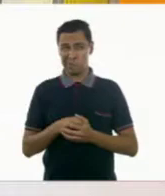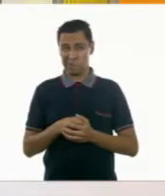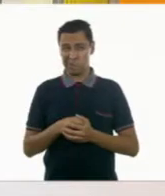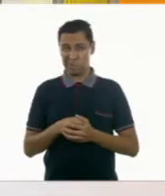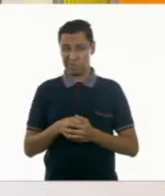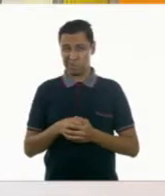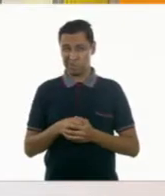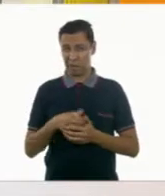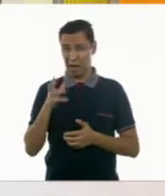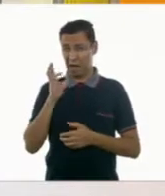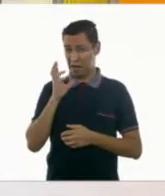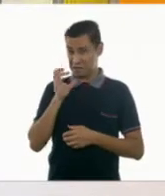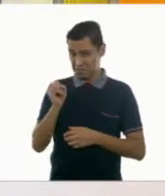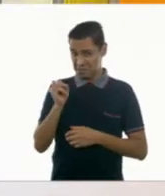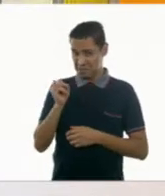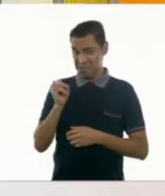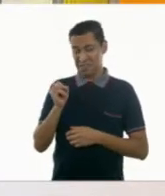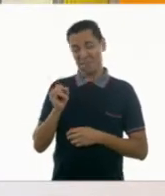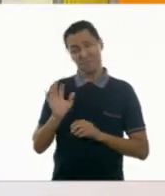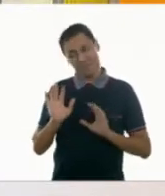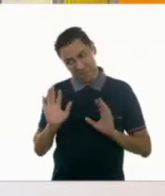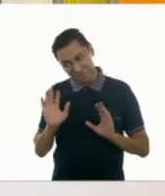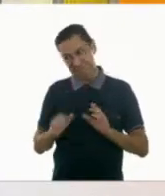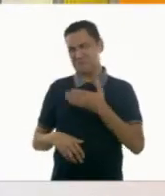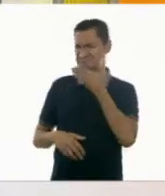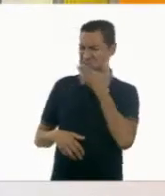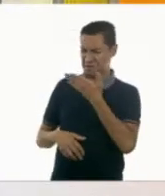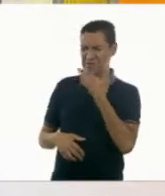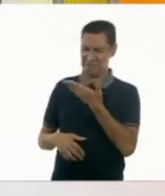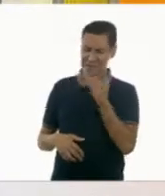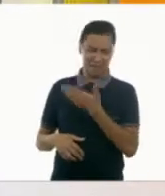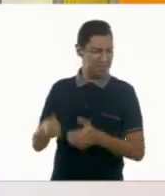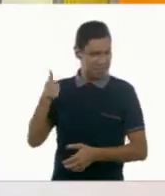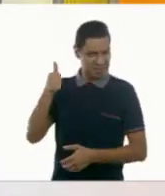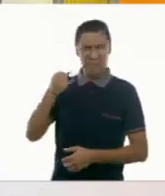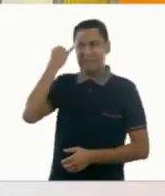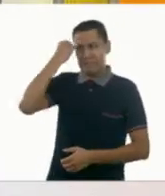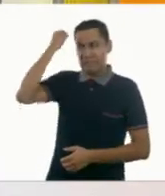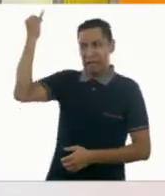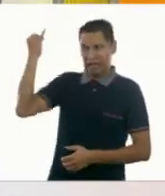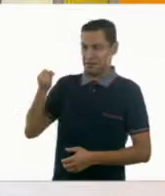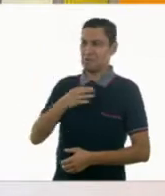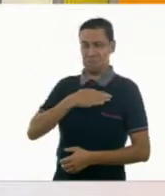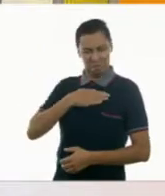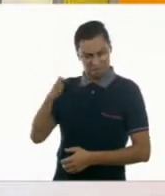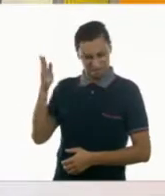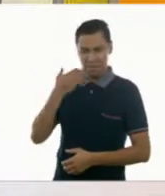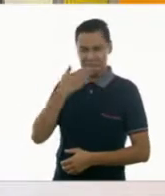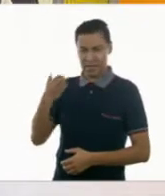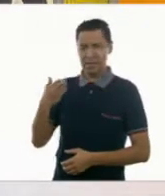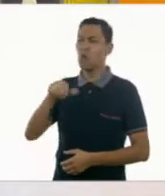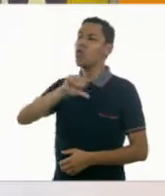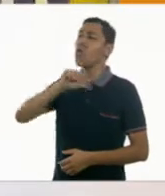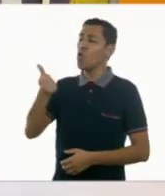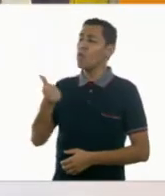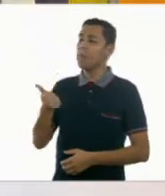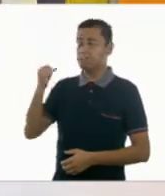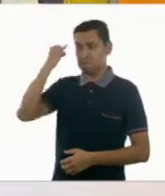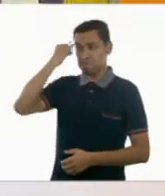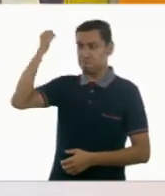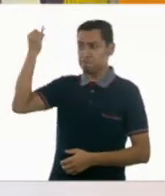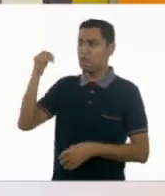Ok. Me parece excelente. Sí. Sí, es buena opción. Es buenísima. Otra opción, Ale.